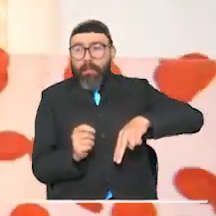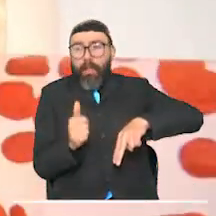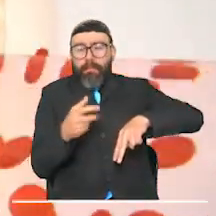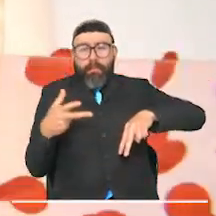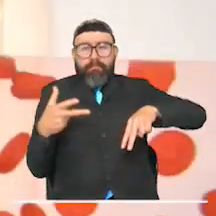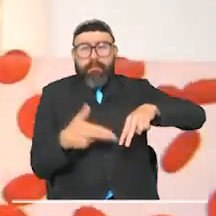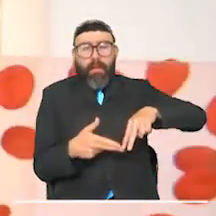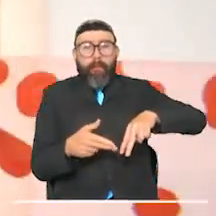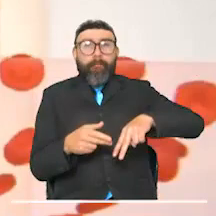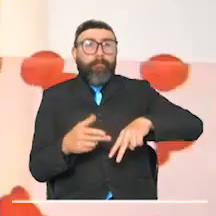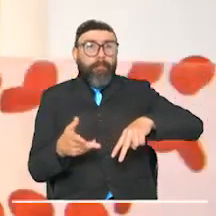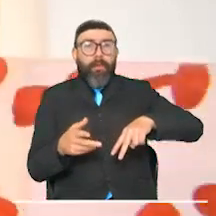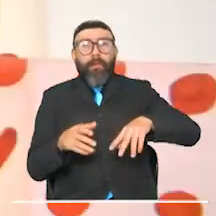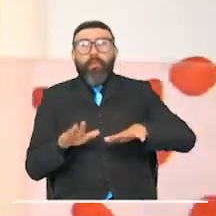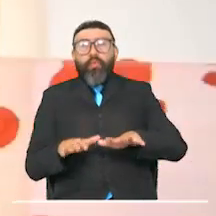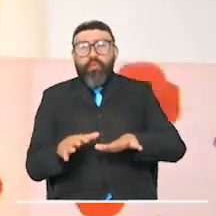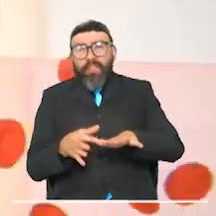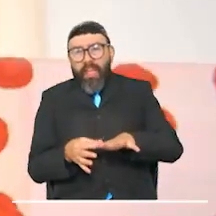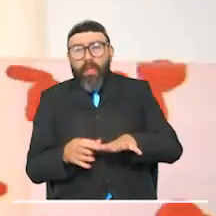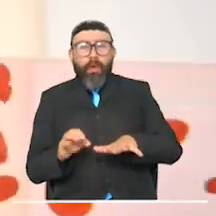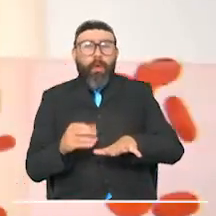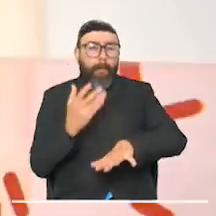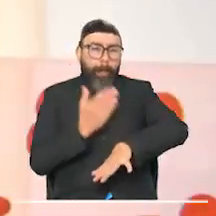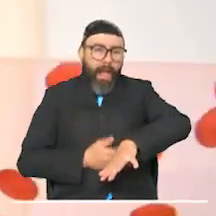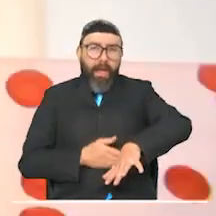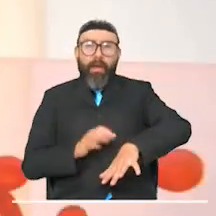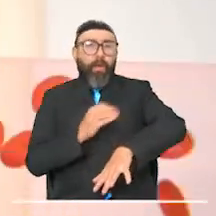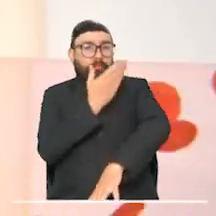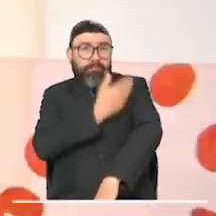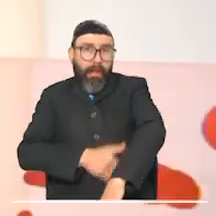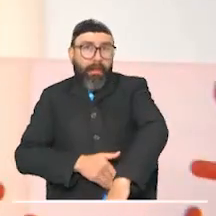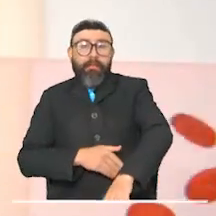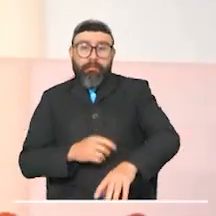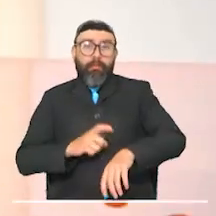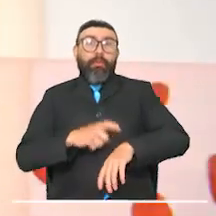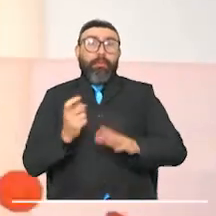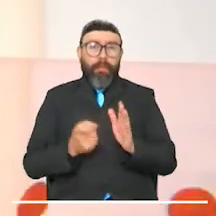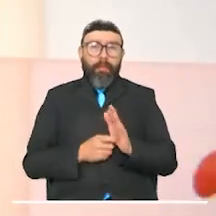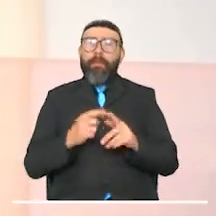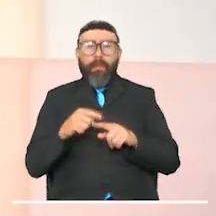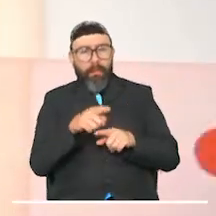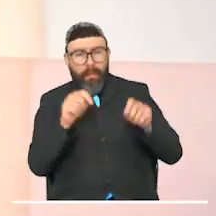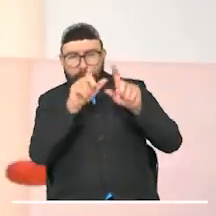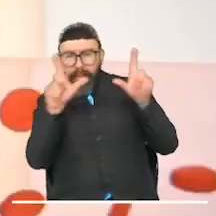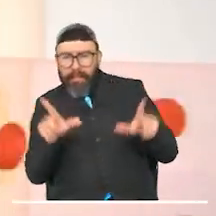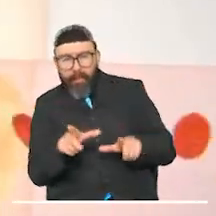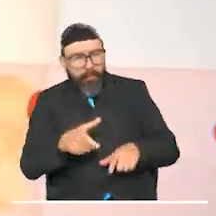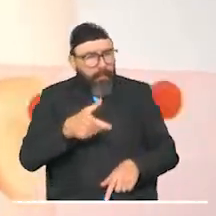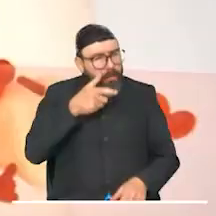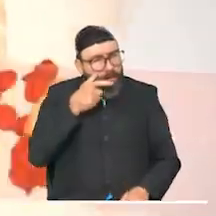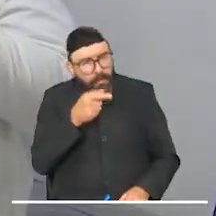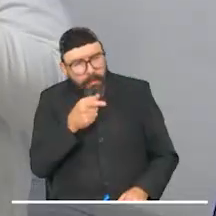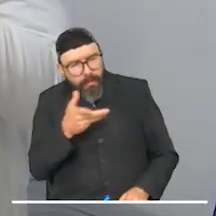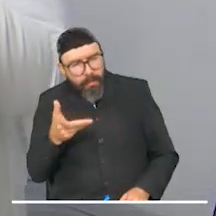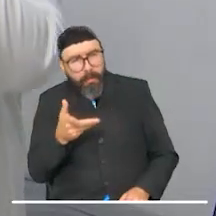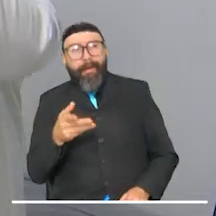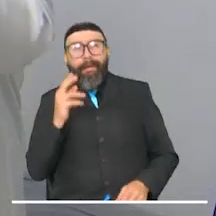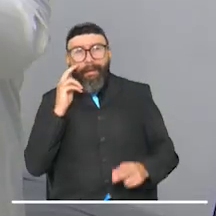de un dedo de una de un pie o de una pierna ir con esta con este examen podemos inclusive